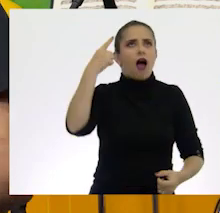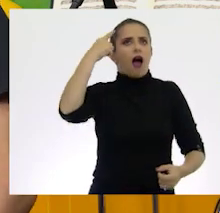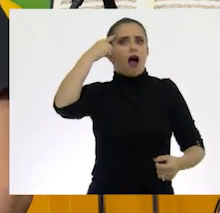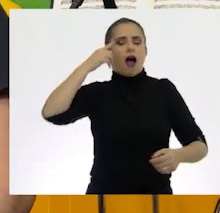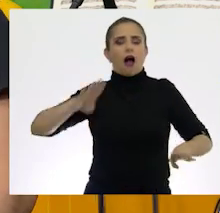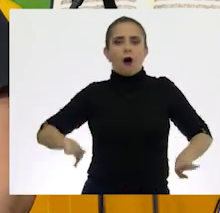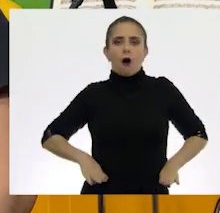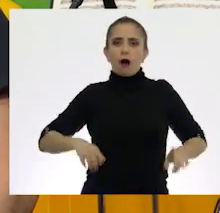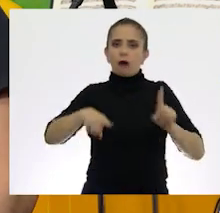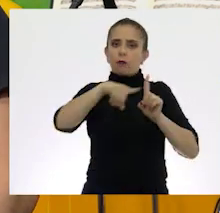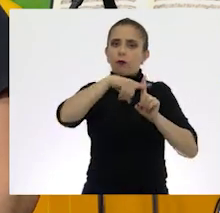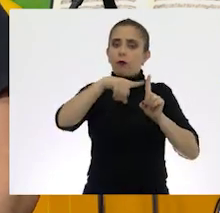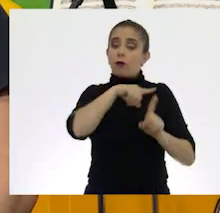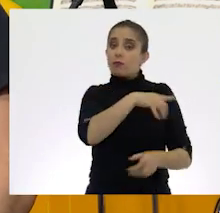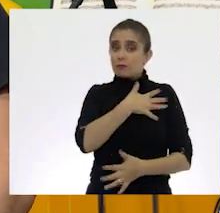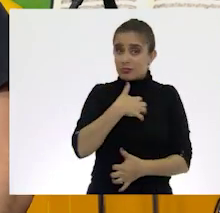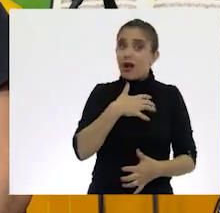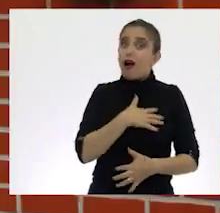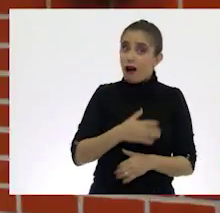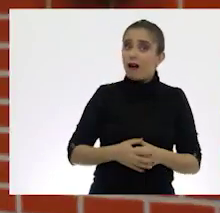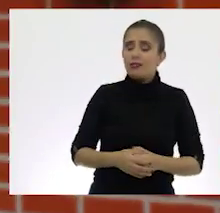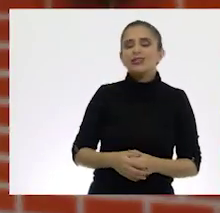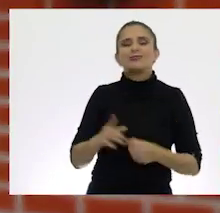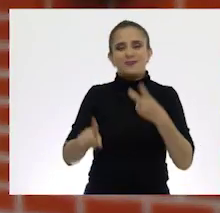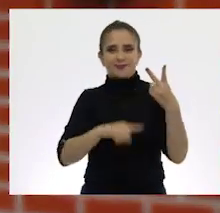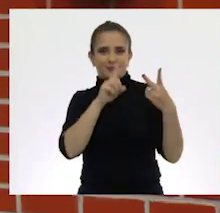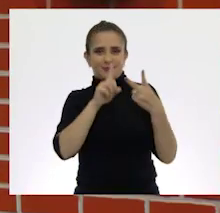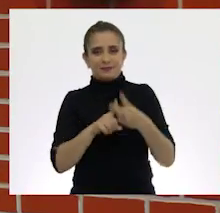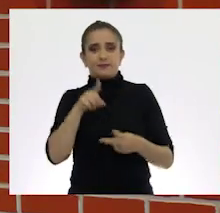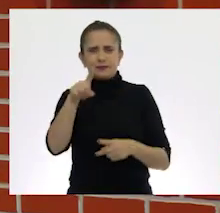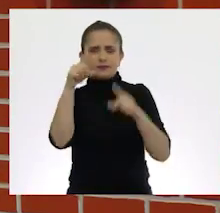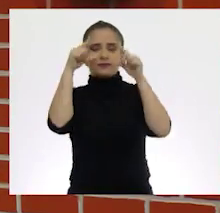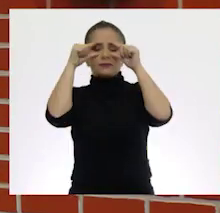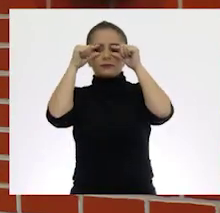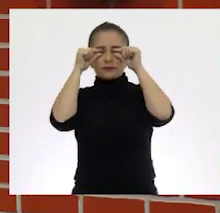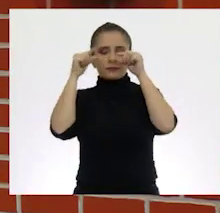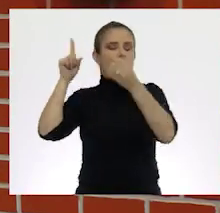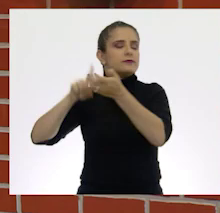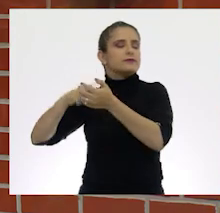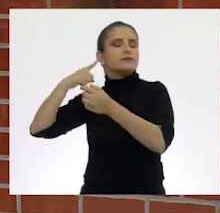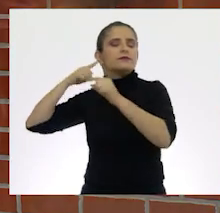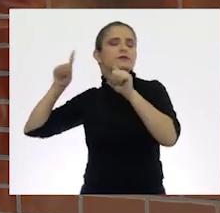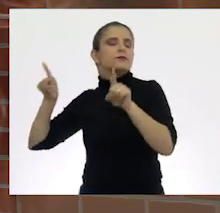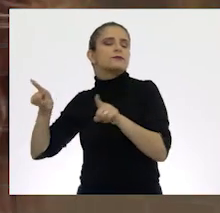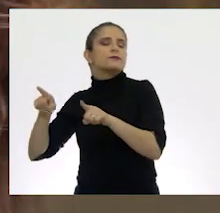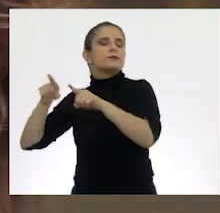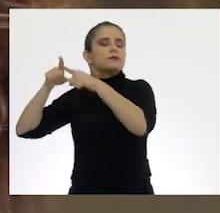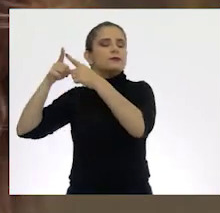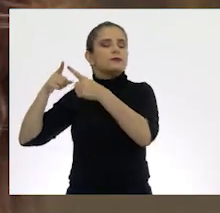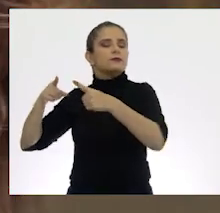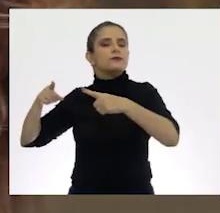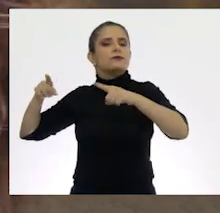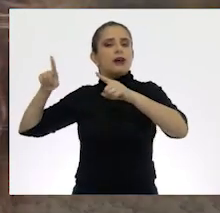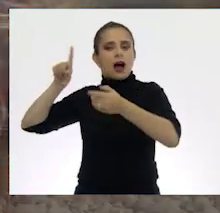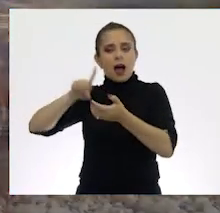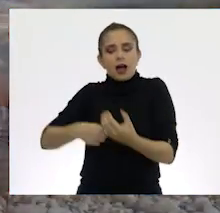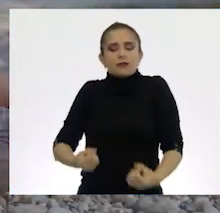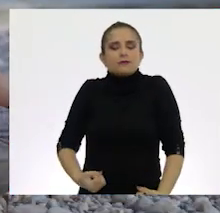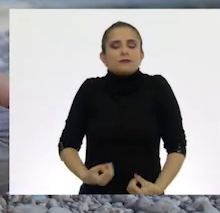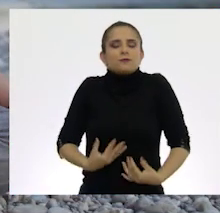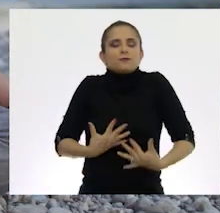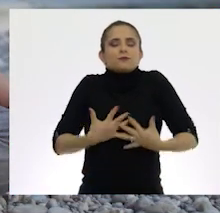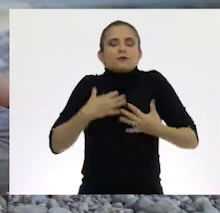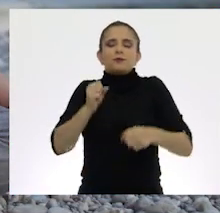los estimula a tener conductas positivas. 2. ¿Sabías que al cerrar los ojos cuando escuchamos música aumenta